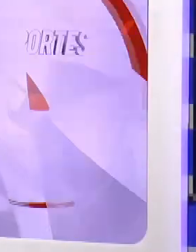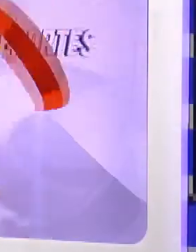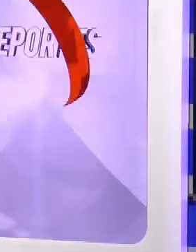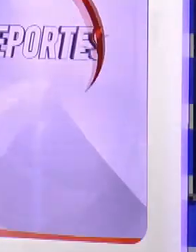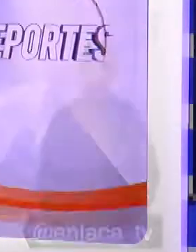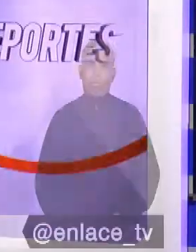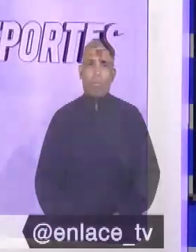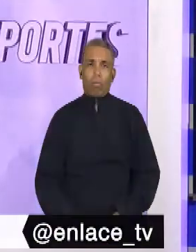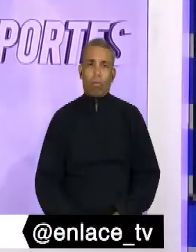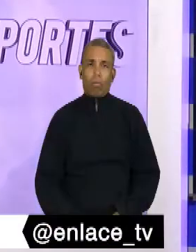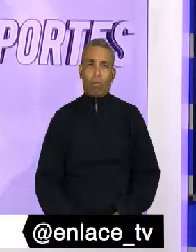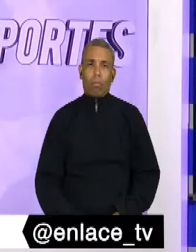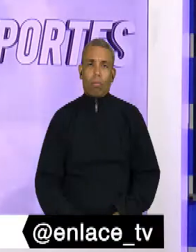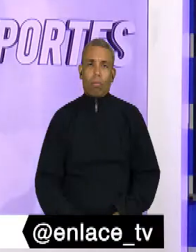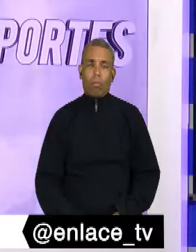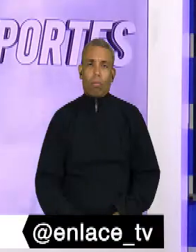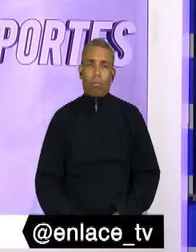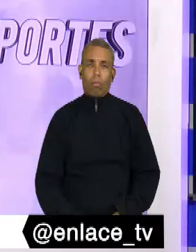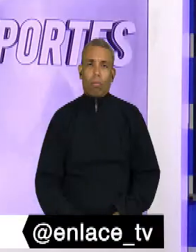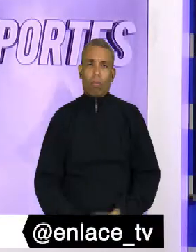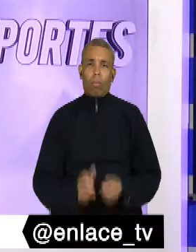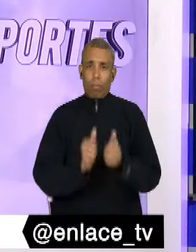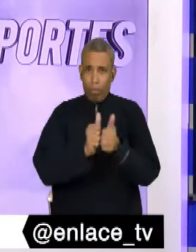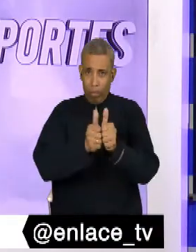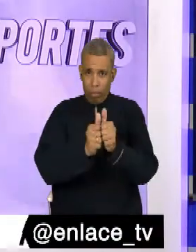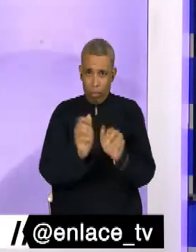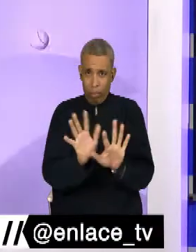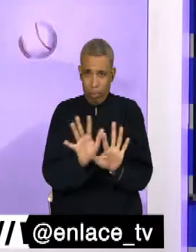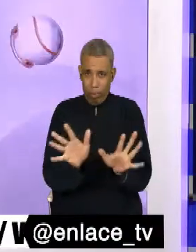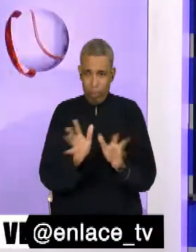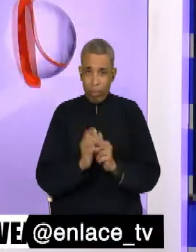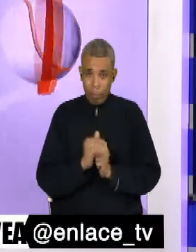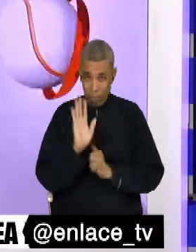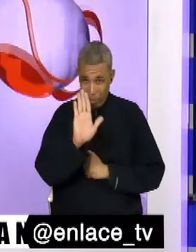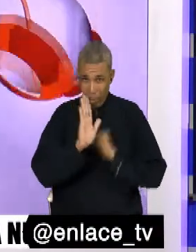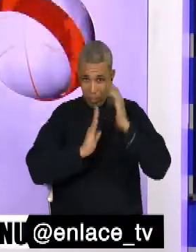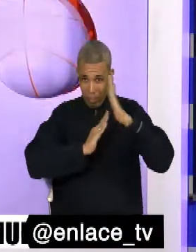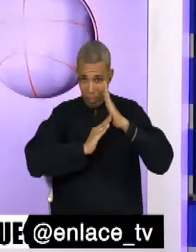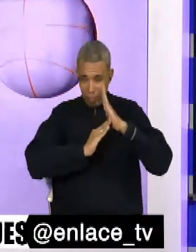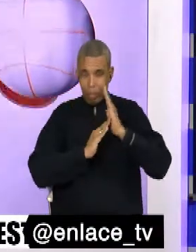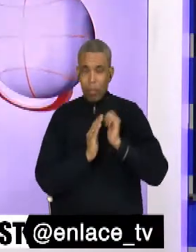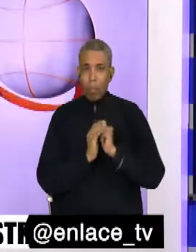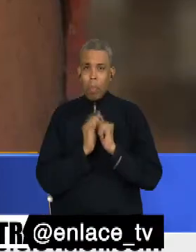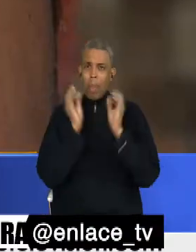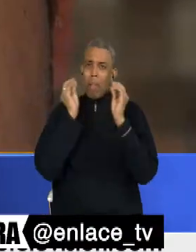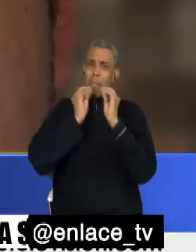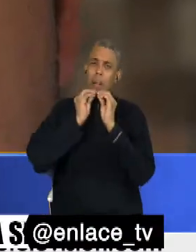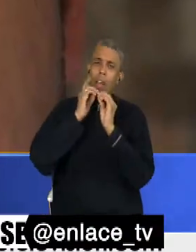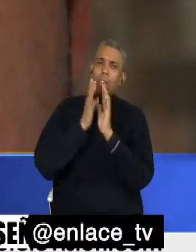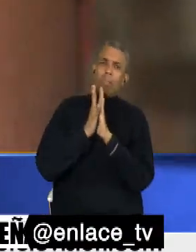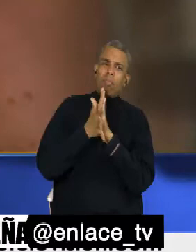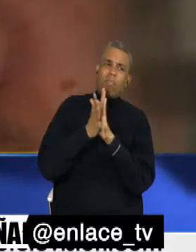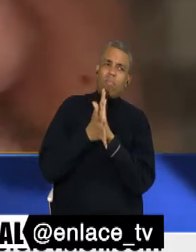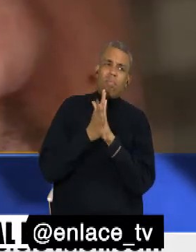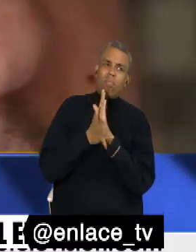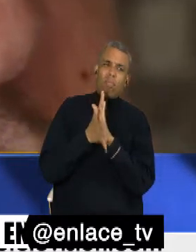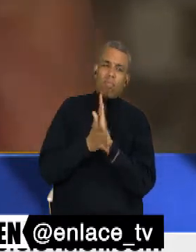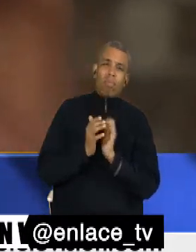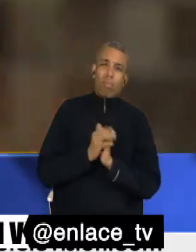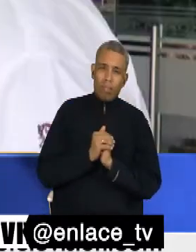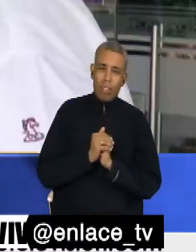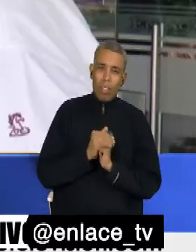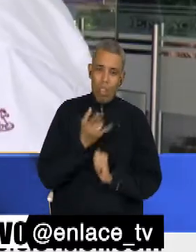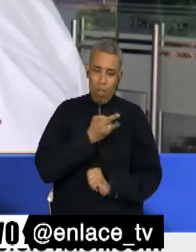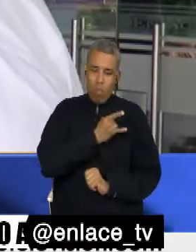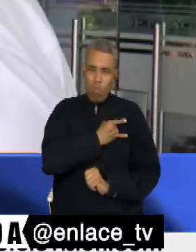Muy bien, es por el momento todo en deportes. Hacemos una pausa en Enlace Noticias. Al volver, espere detalles sobre las inscripciones que tiene abiertas la